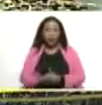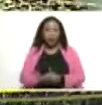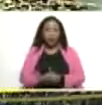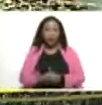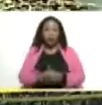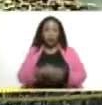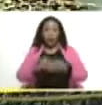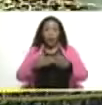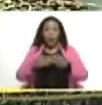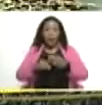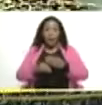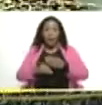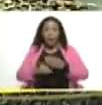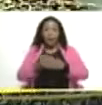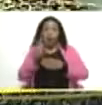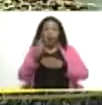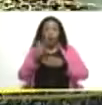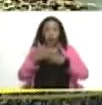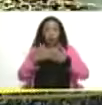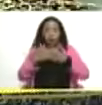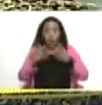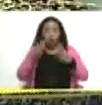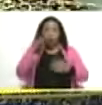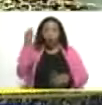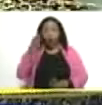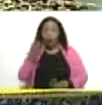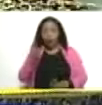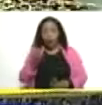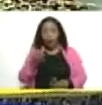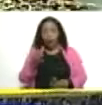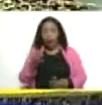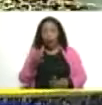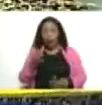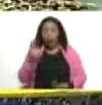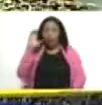renacimiento de ese espíritu original, el renacimiento de la patria, la refundación.